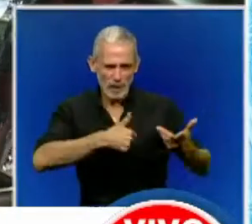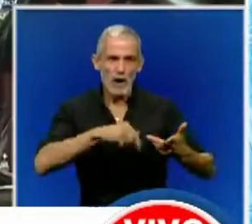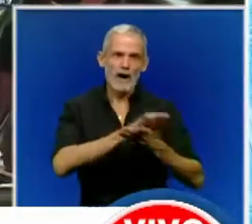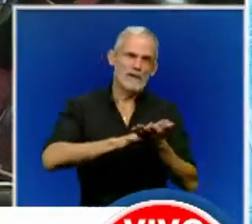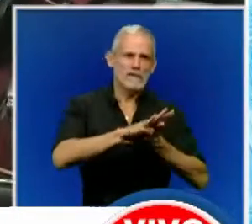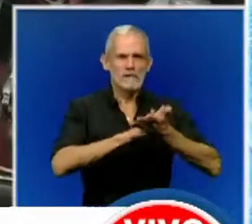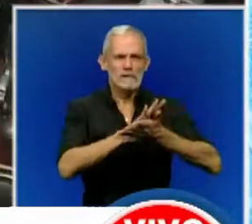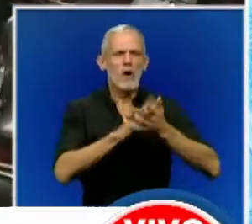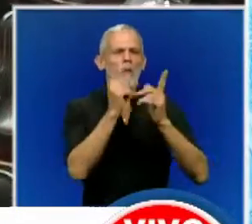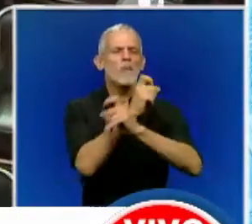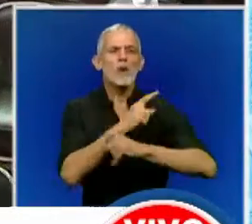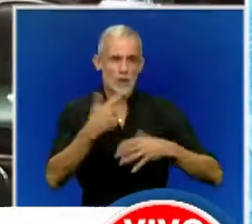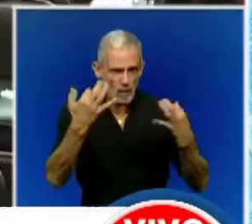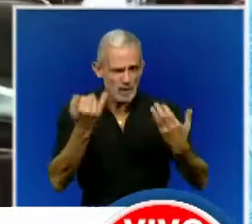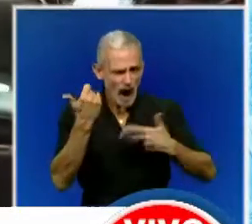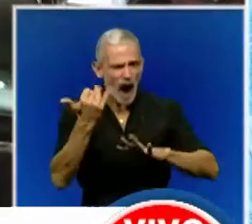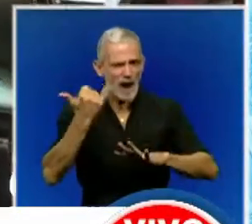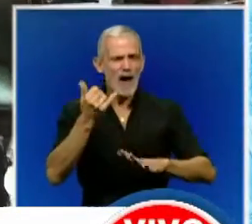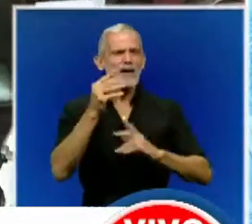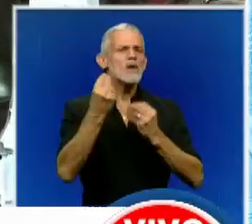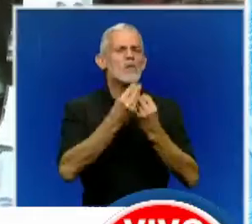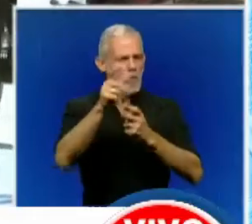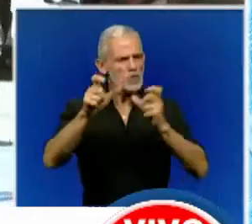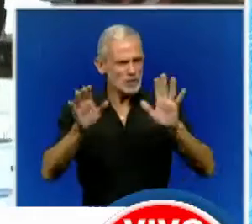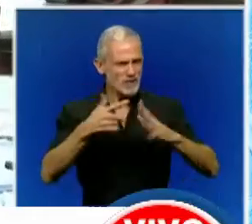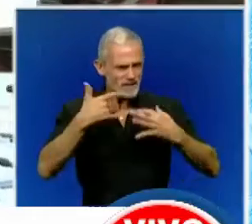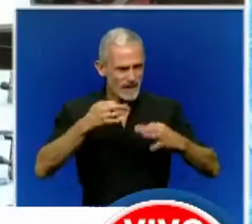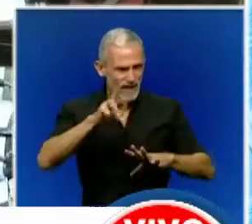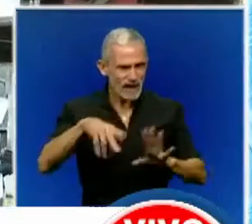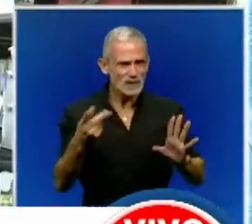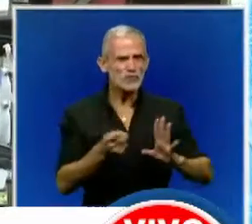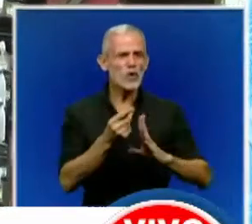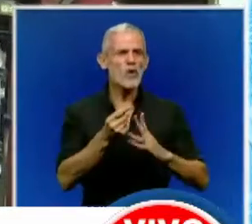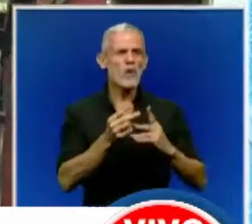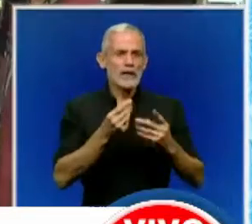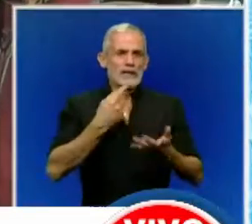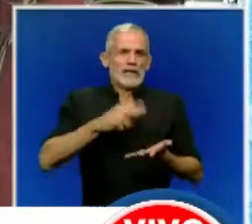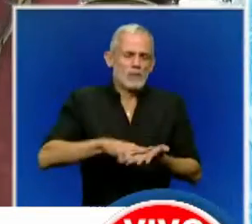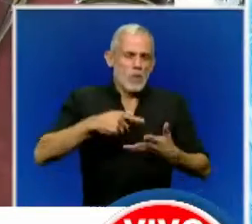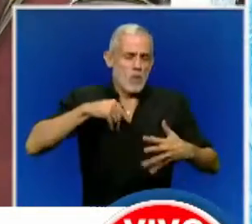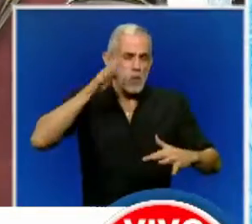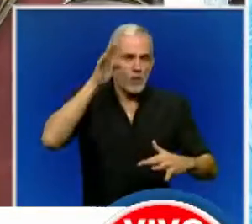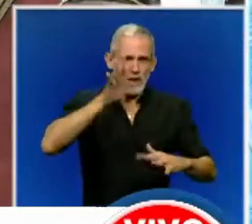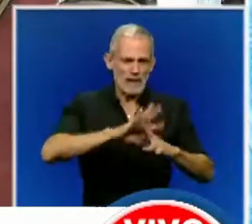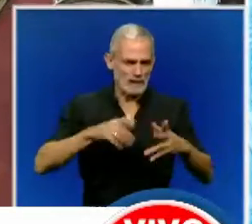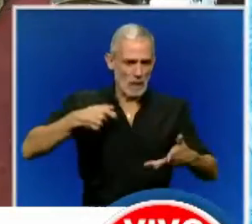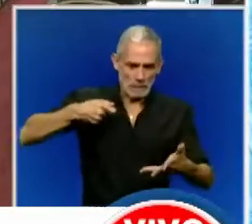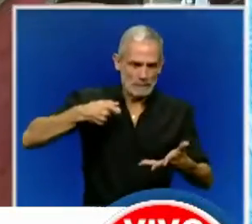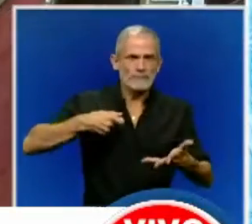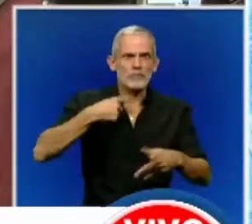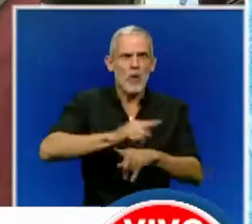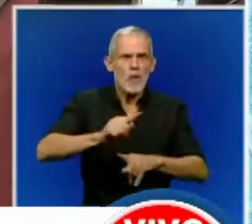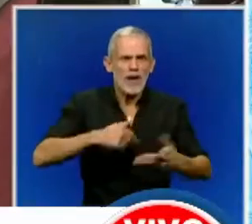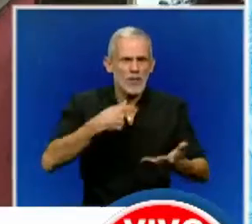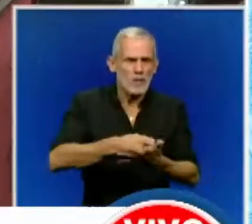resolver un problema real, que había muchos contribuyentes que estaban siendo exigidos por encima de su capacidad contributiva por